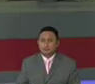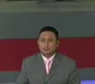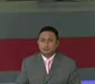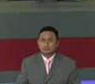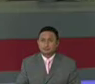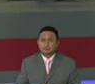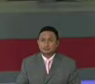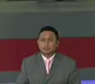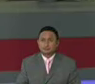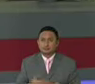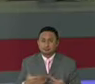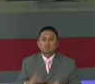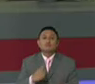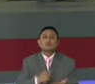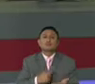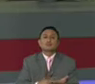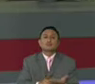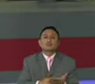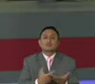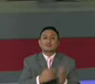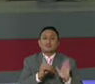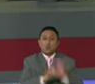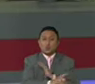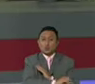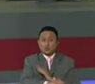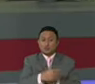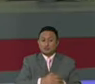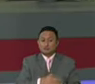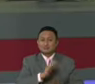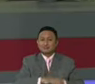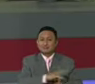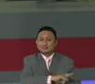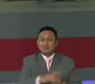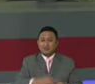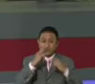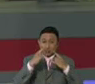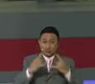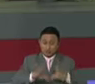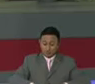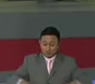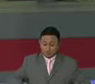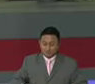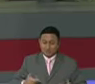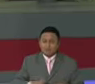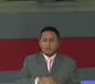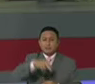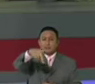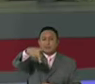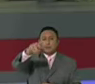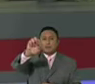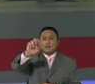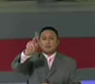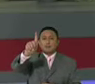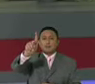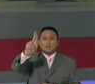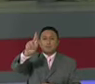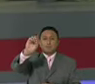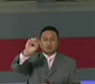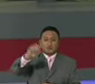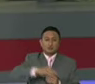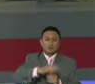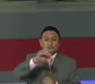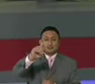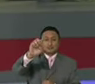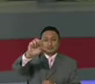Se llevó a cabo la audiencia de formulación de cargos por presunto enriquecimiento ilícito contra Pedro Delgado. El juez a cargo del